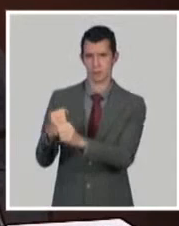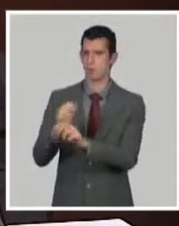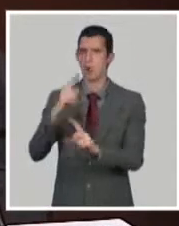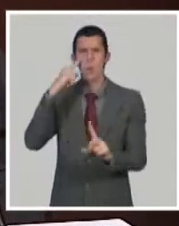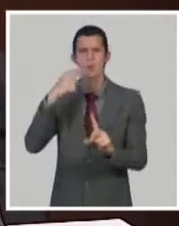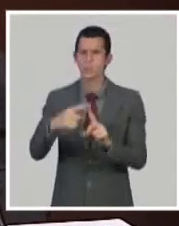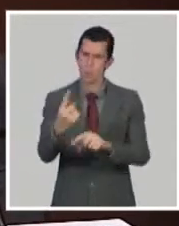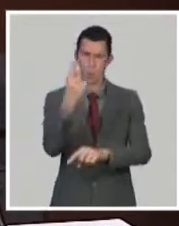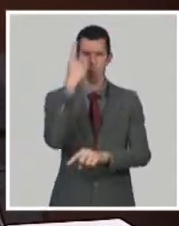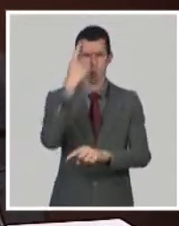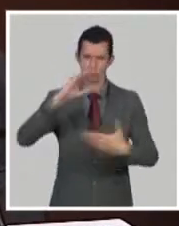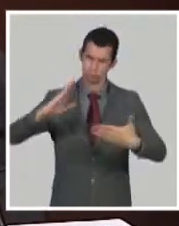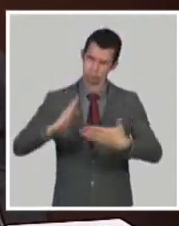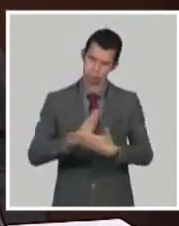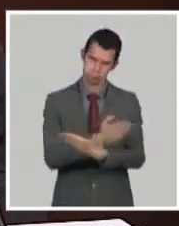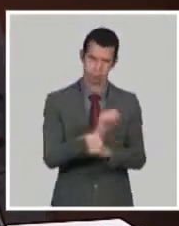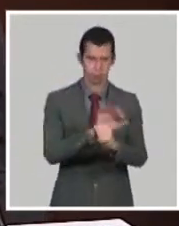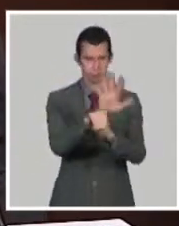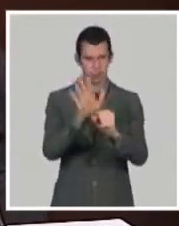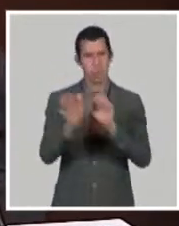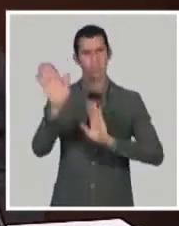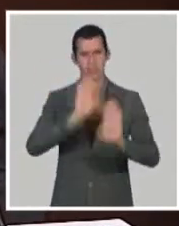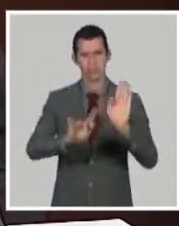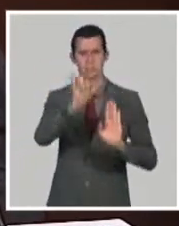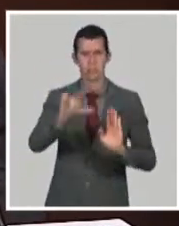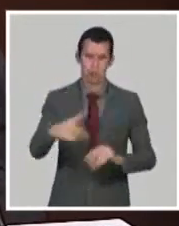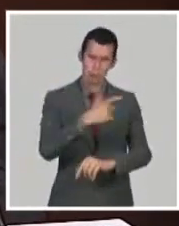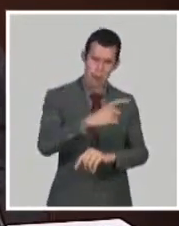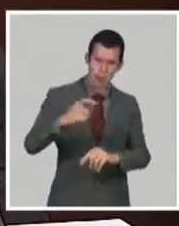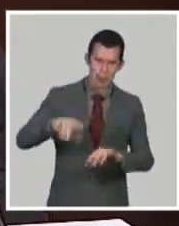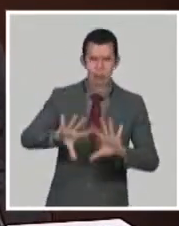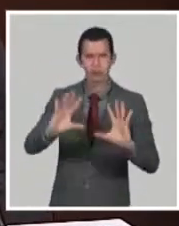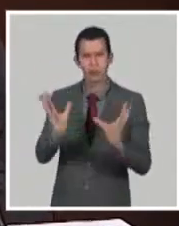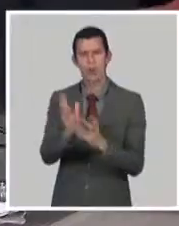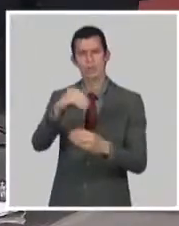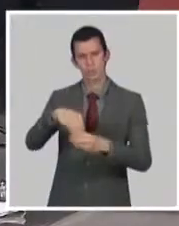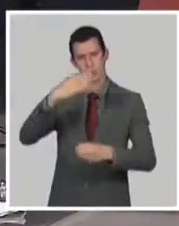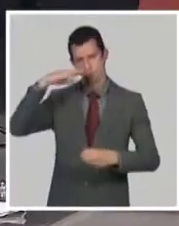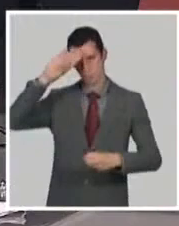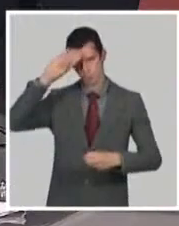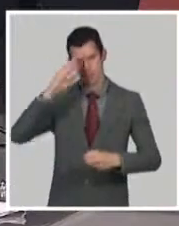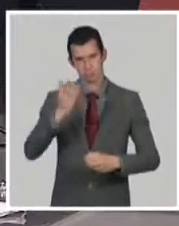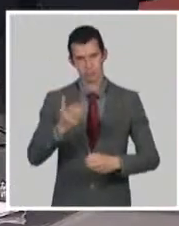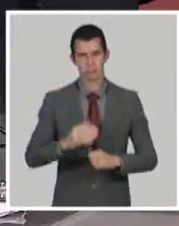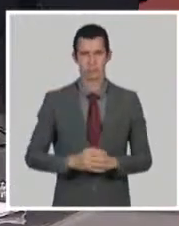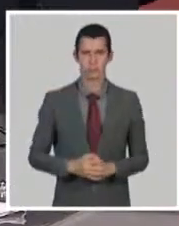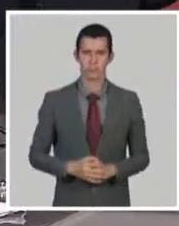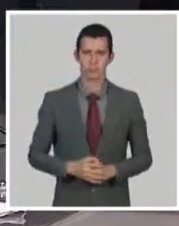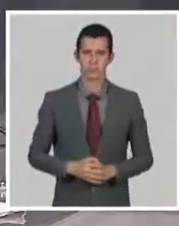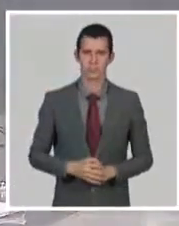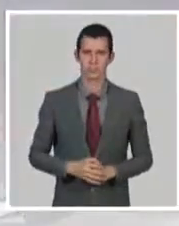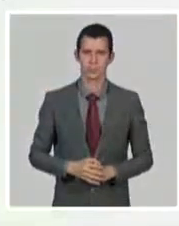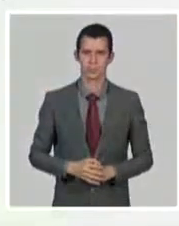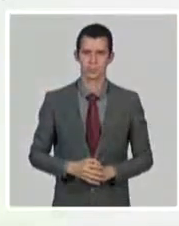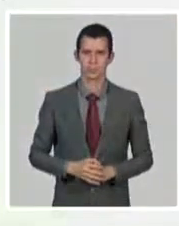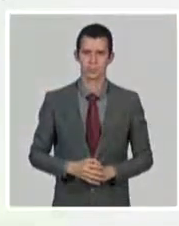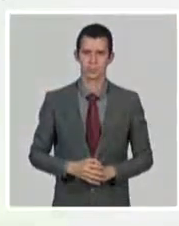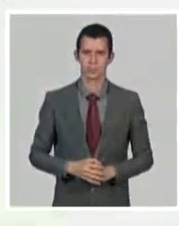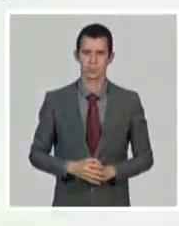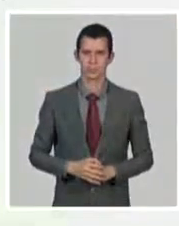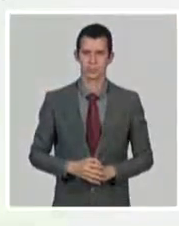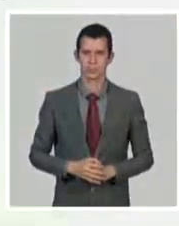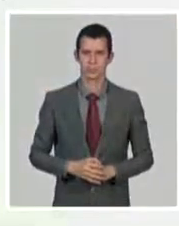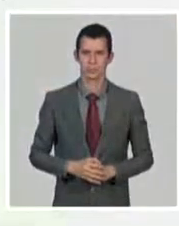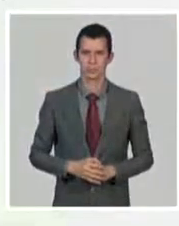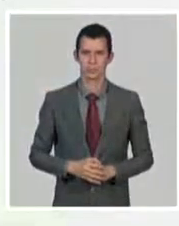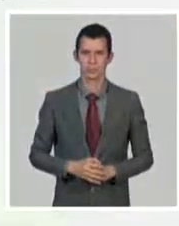la necesidad de tener que producir para Cuba y para el mundo. Y por un lado, biotecnología con los laboratorios AICA, por el otro entonces el Centro